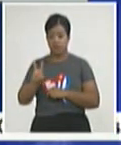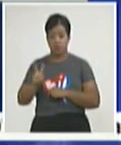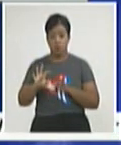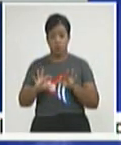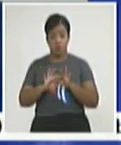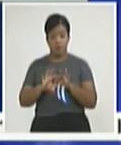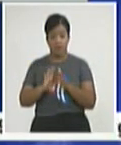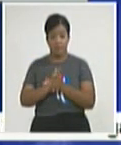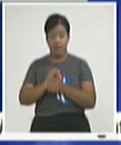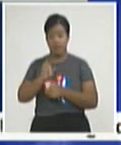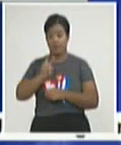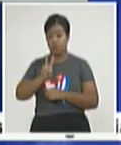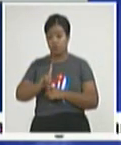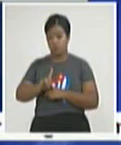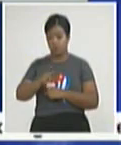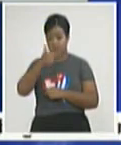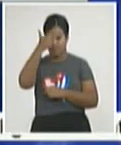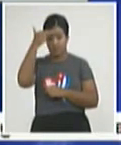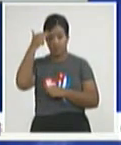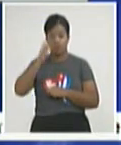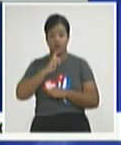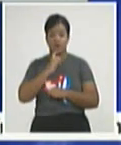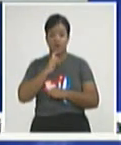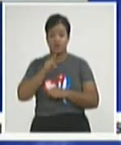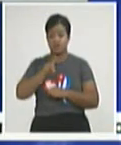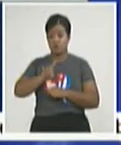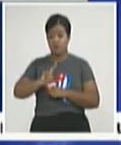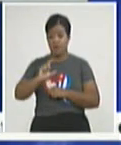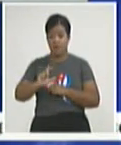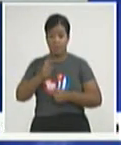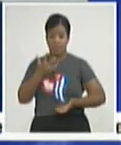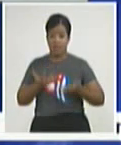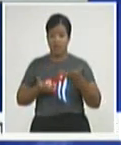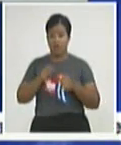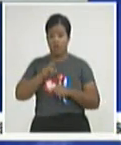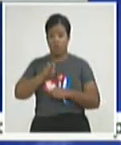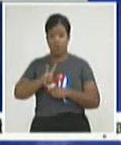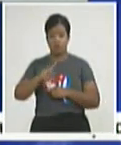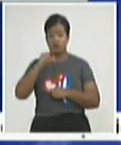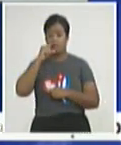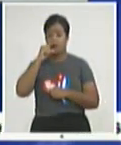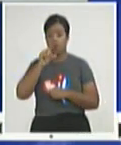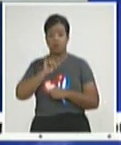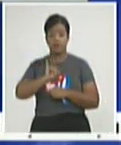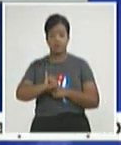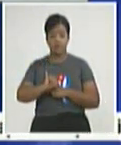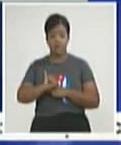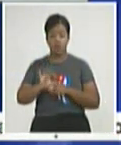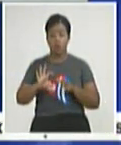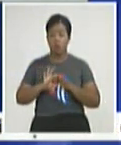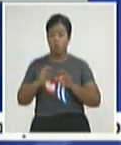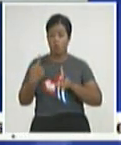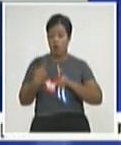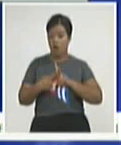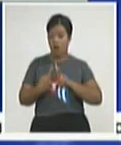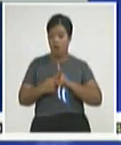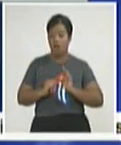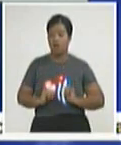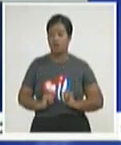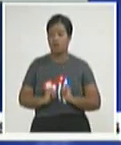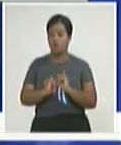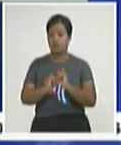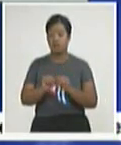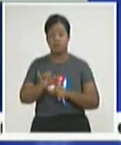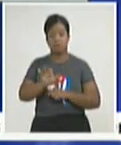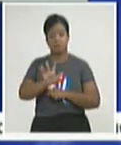21, San Antonio de los Baños 19, Candelaria 12, Bauta 6 y Guanajay reporta solo